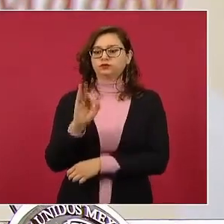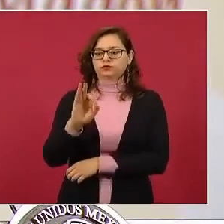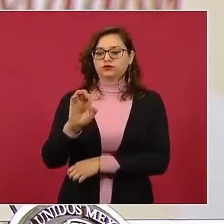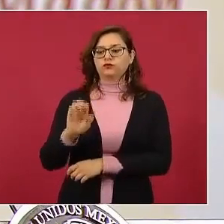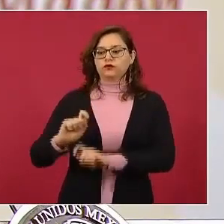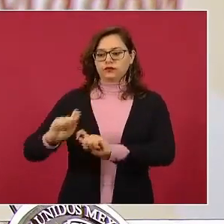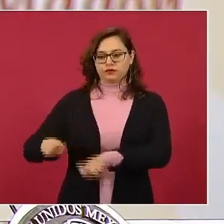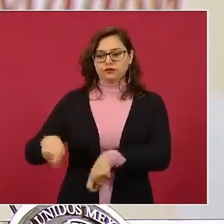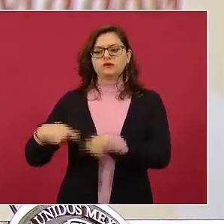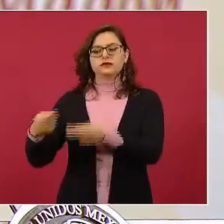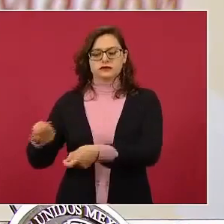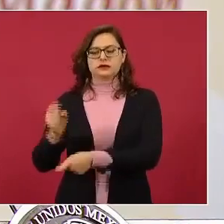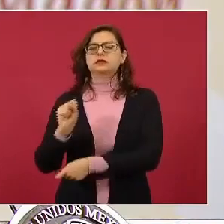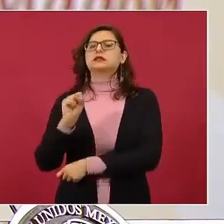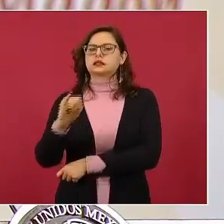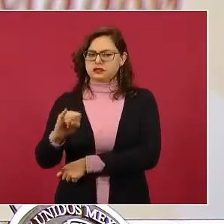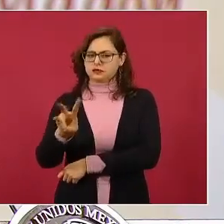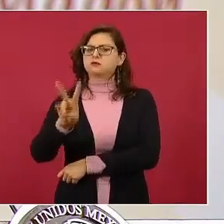100% integrados a estos